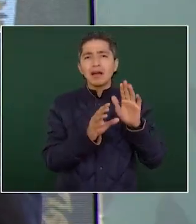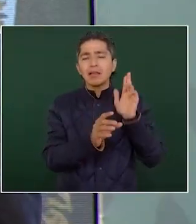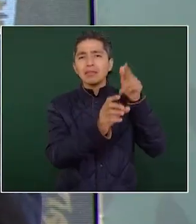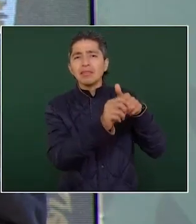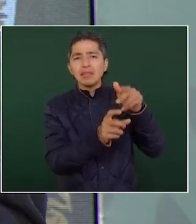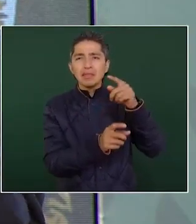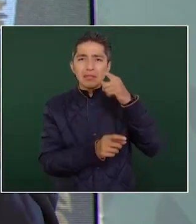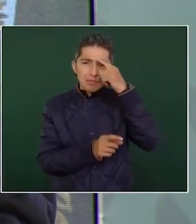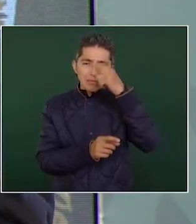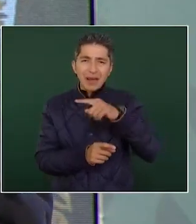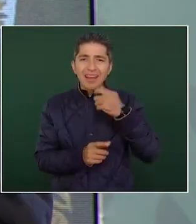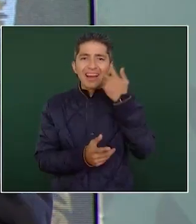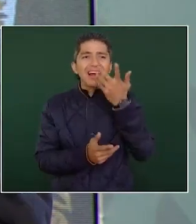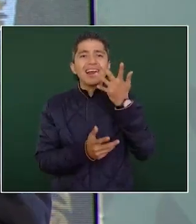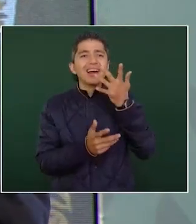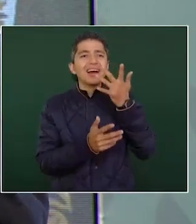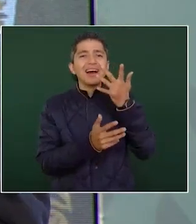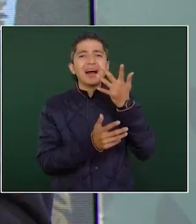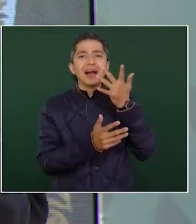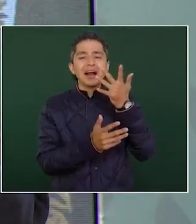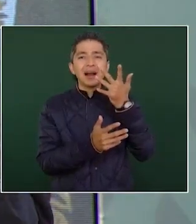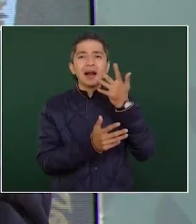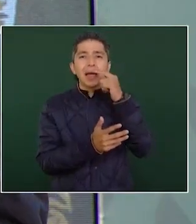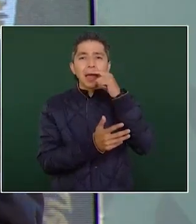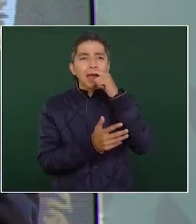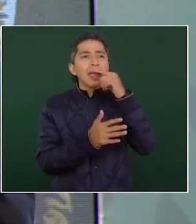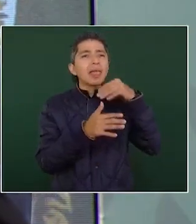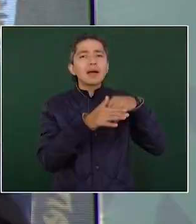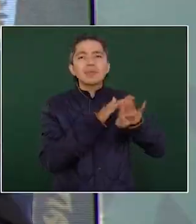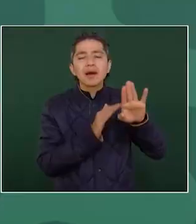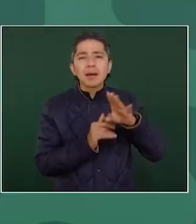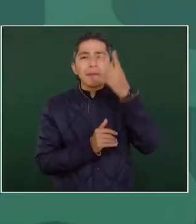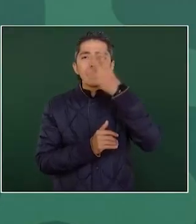entrar sin visa, y ellos allá